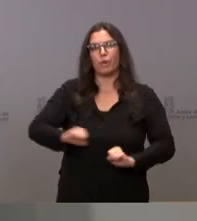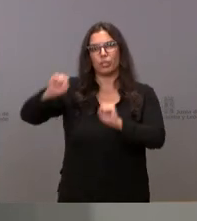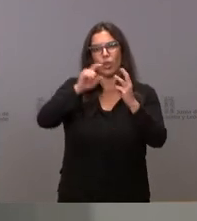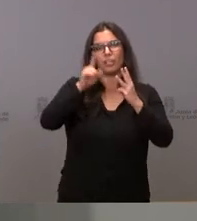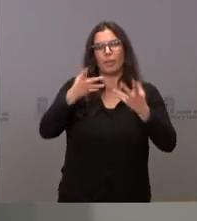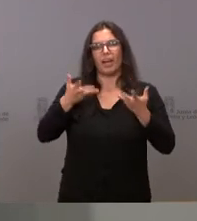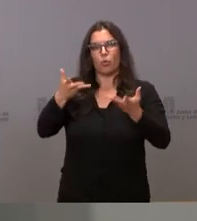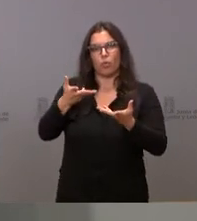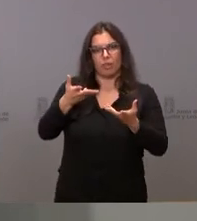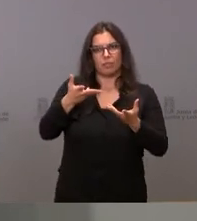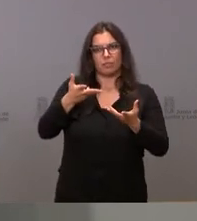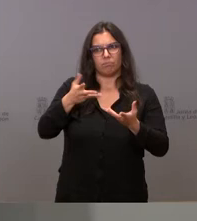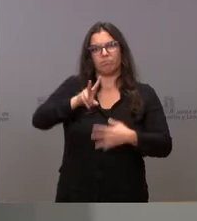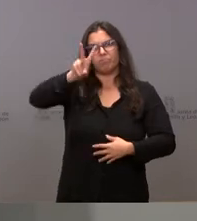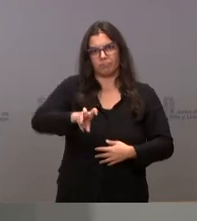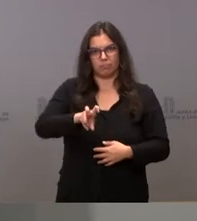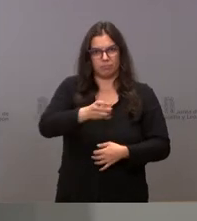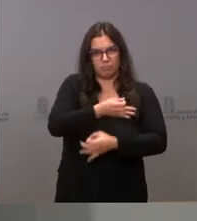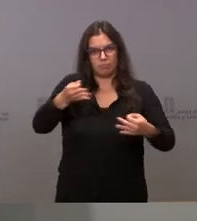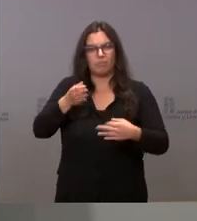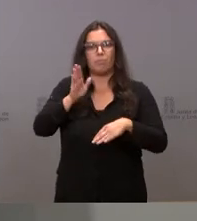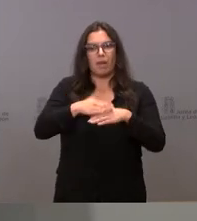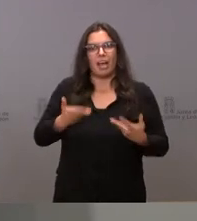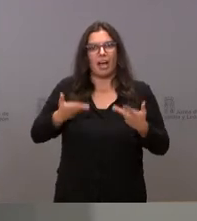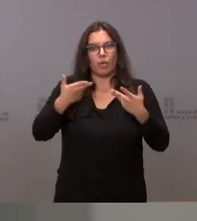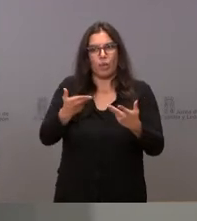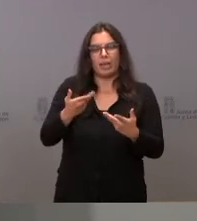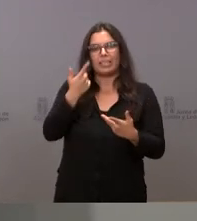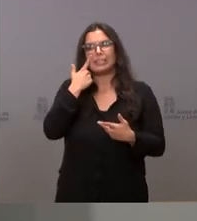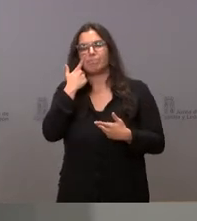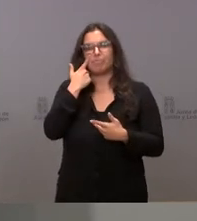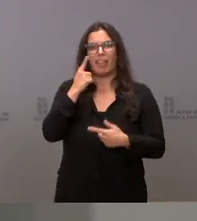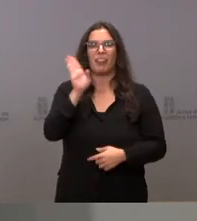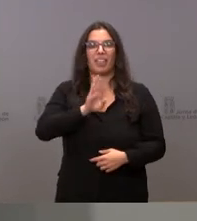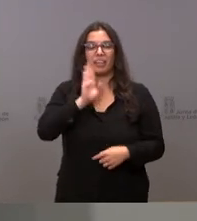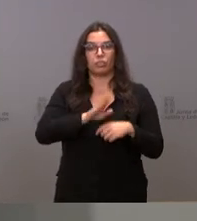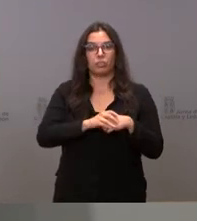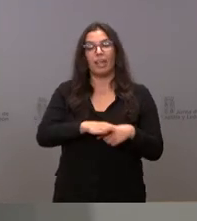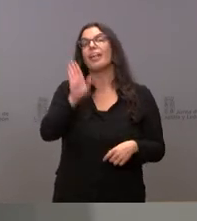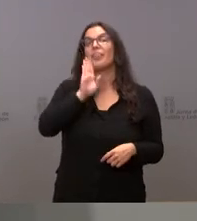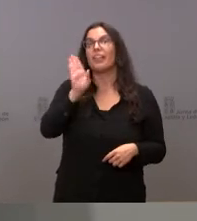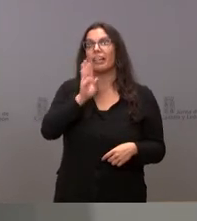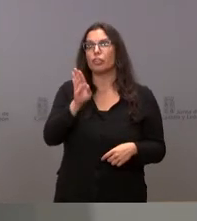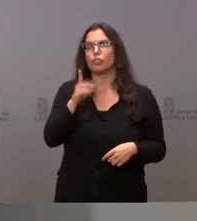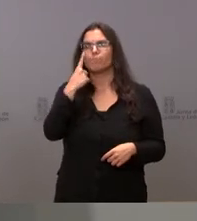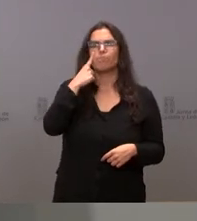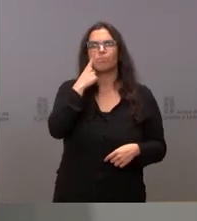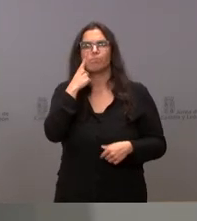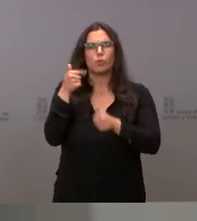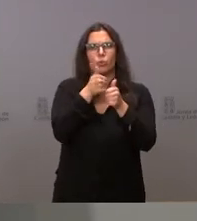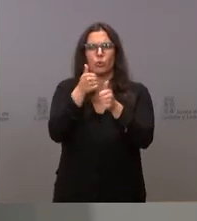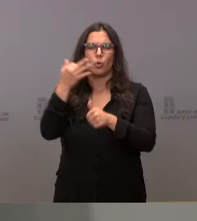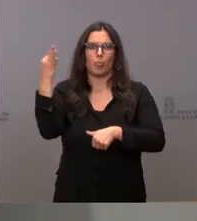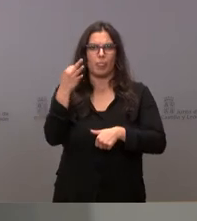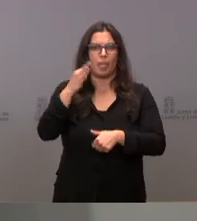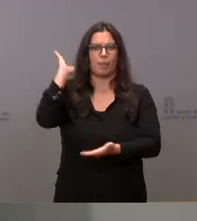para ayudar a perseguir estos delitos. Estos delitos tienen que perseguirlos el Gobierno cuando son